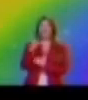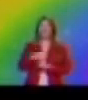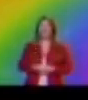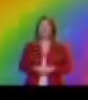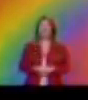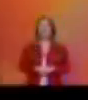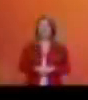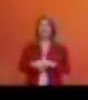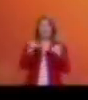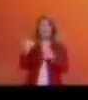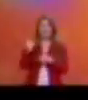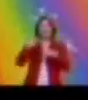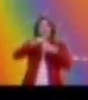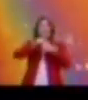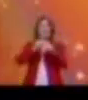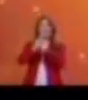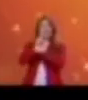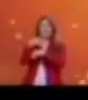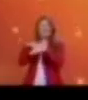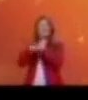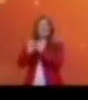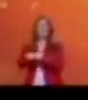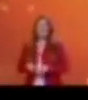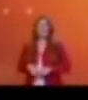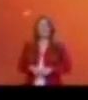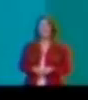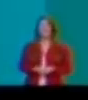conveniente. Y con tapa para usar y guardar.